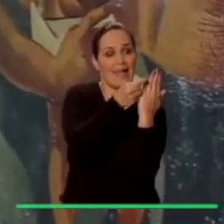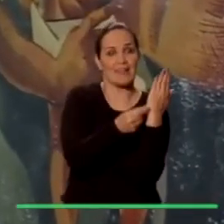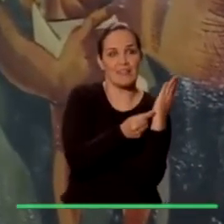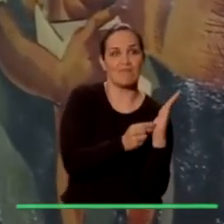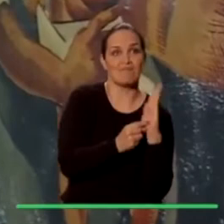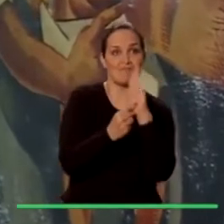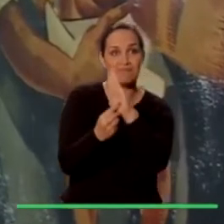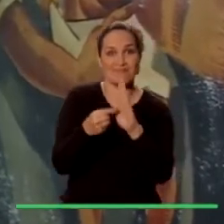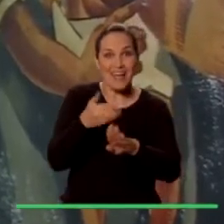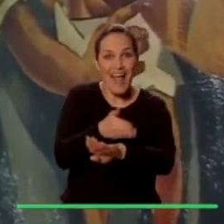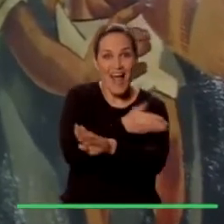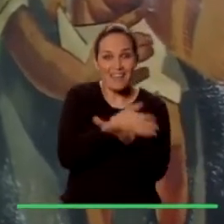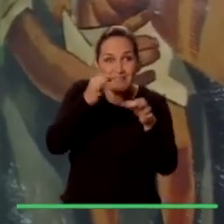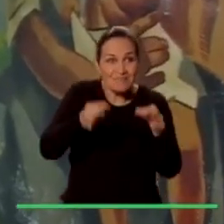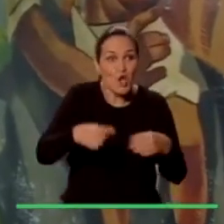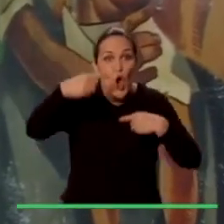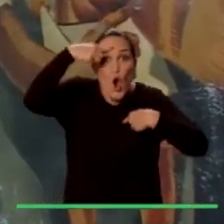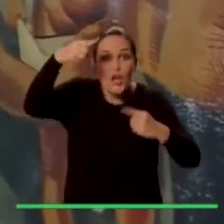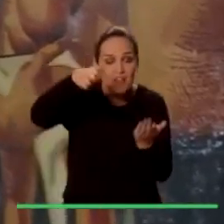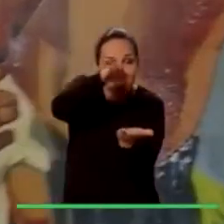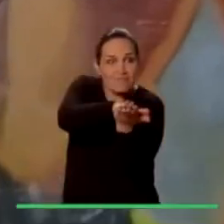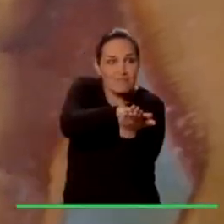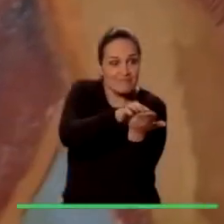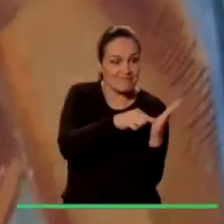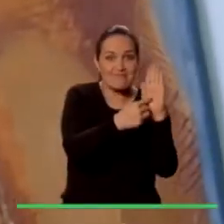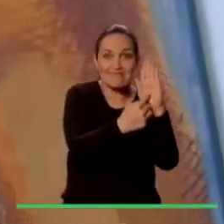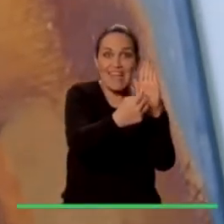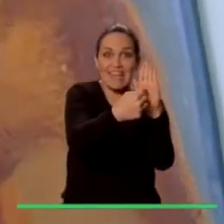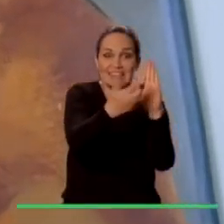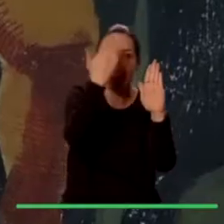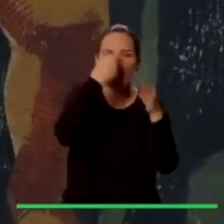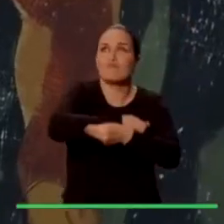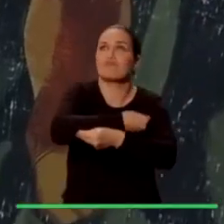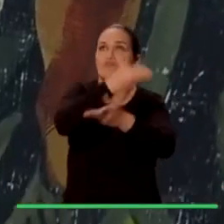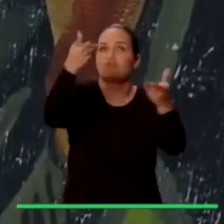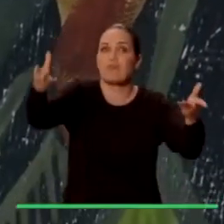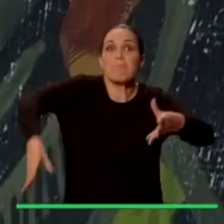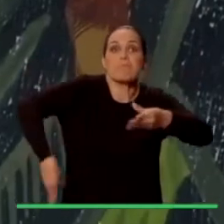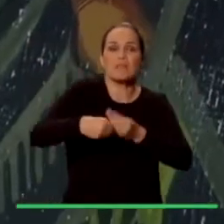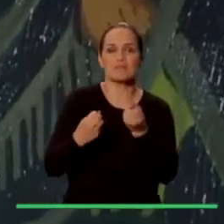una cartilla. Entonces aquí tenemos lo que fueron las portadas originales de esas cartillas.